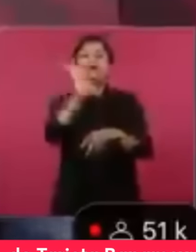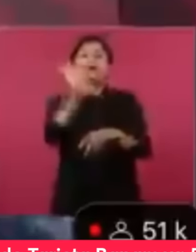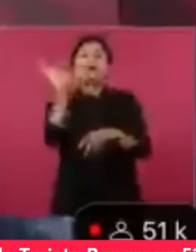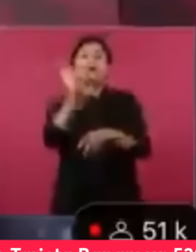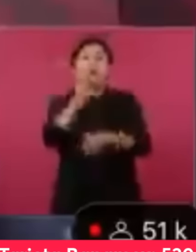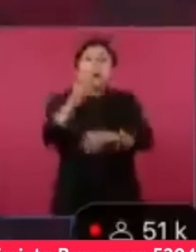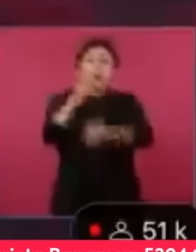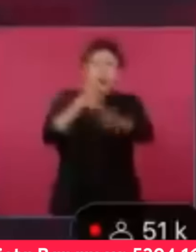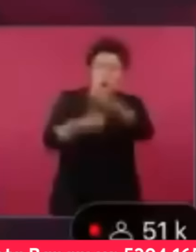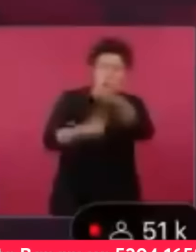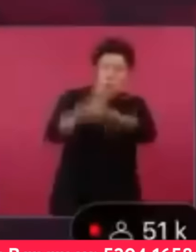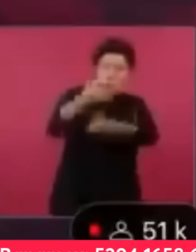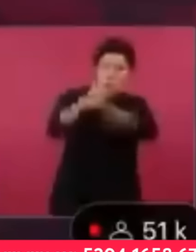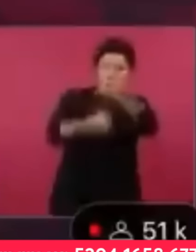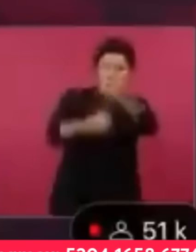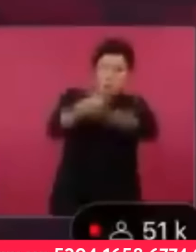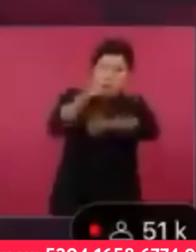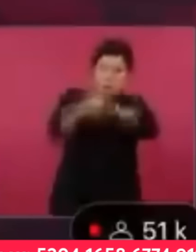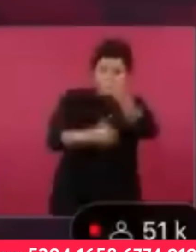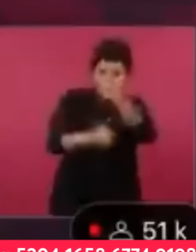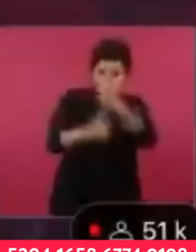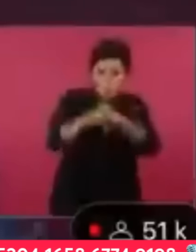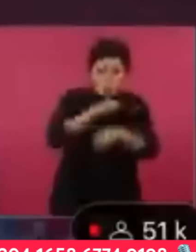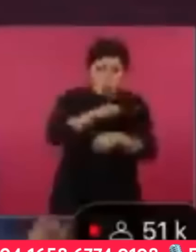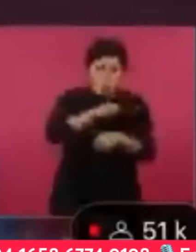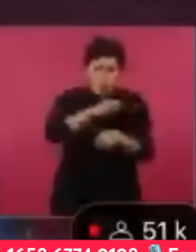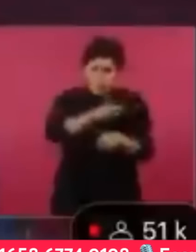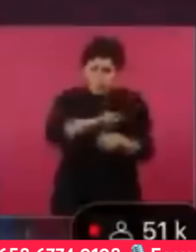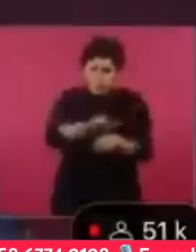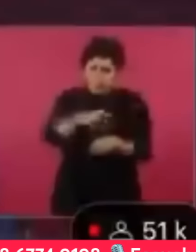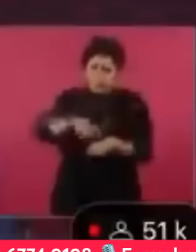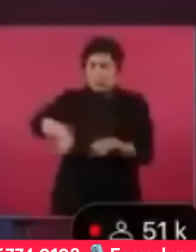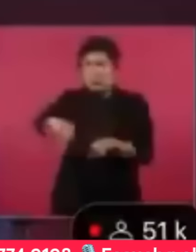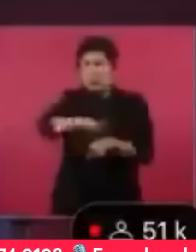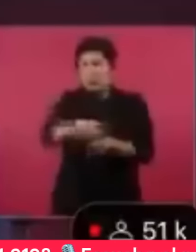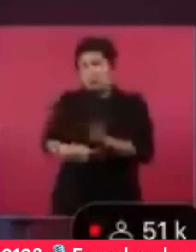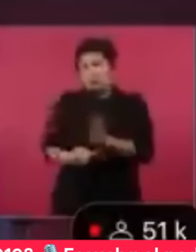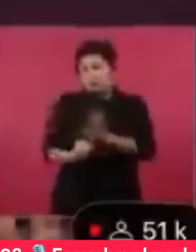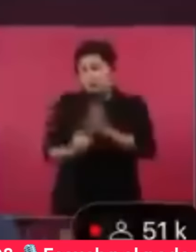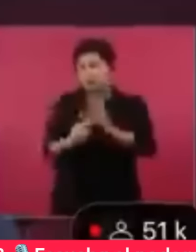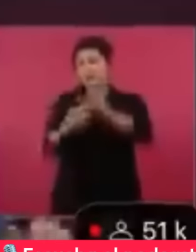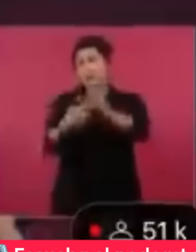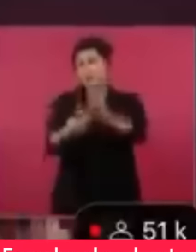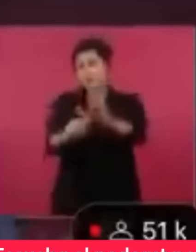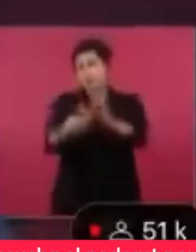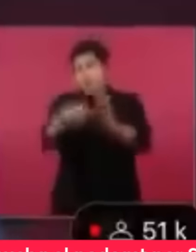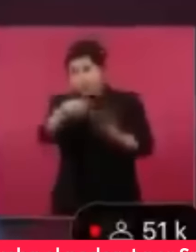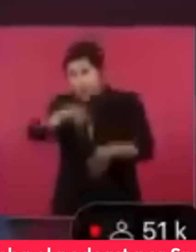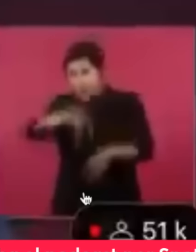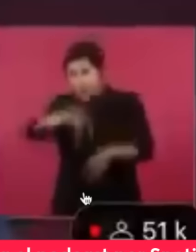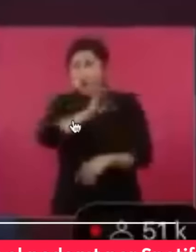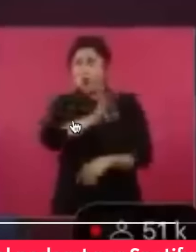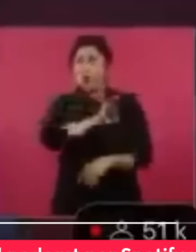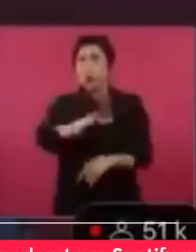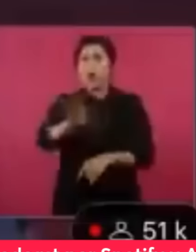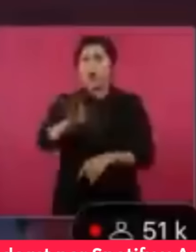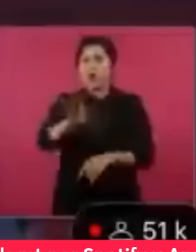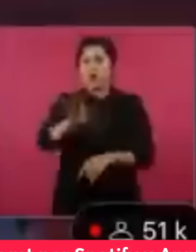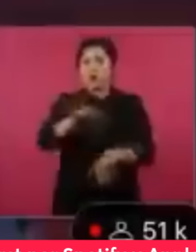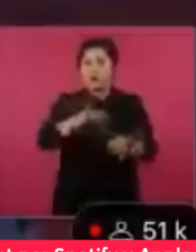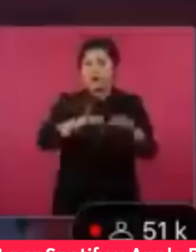a cabo sobre la función específica de un